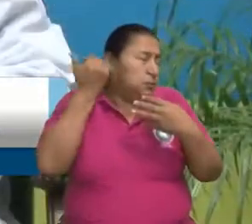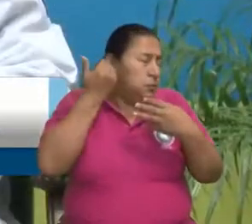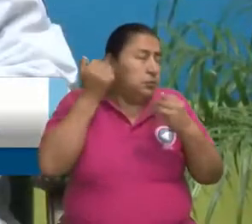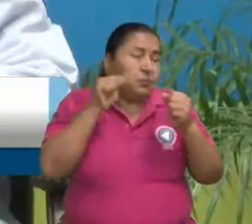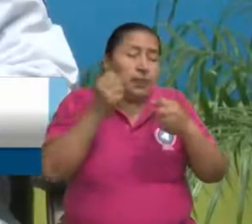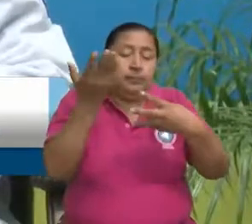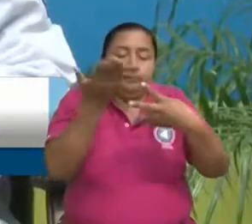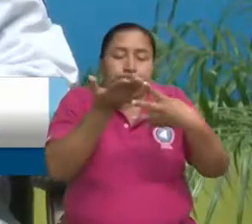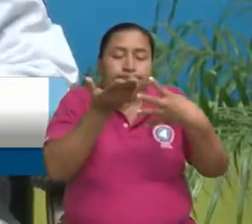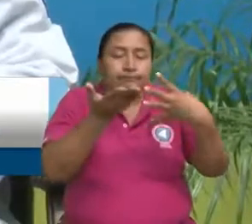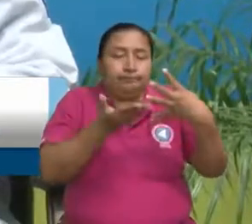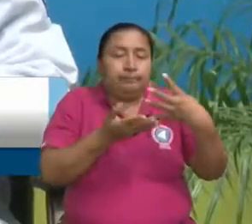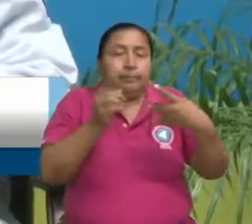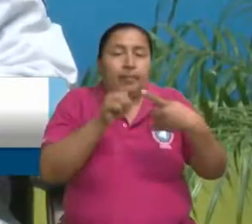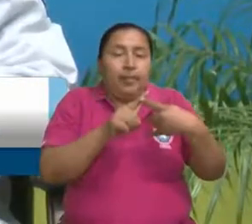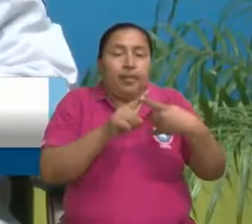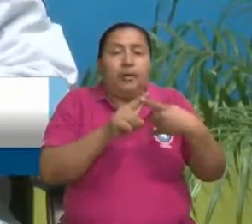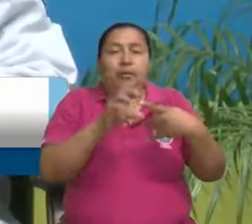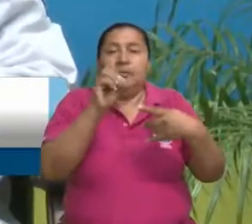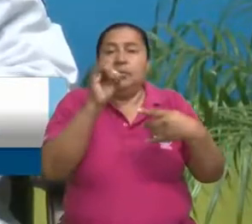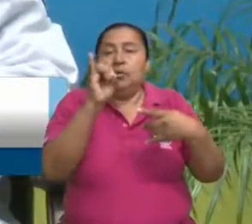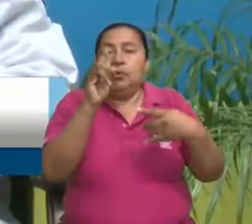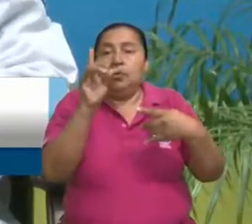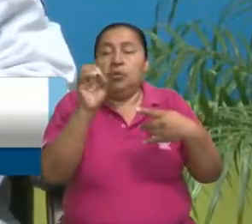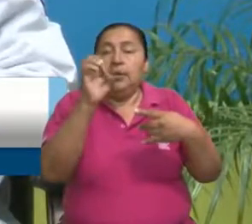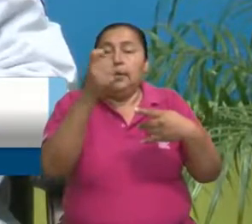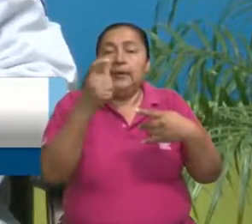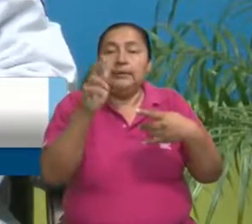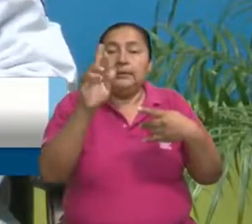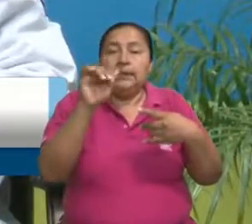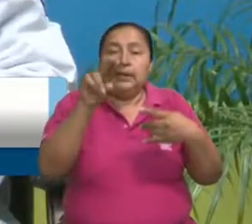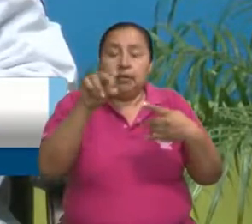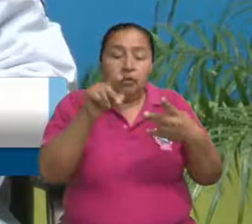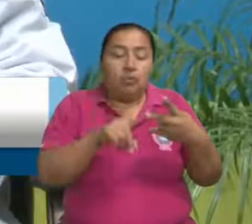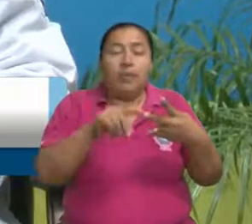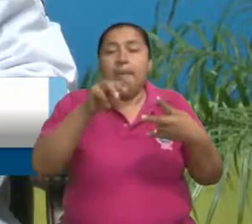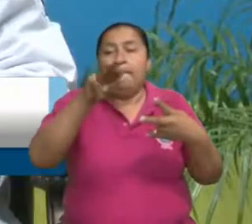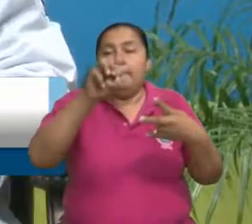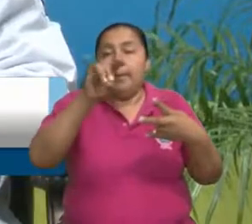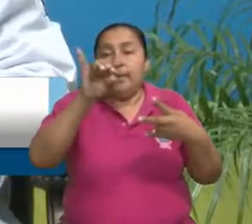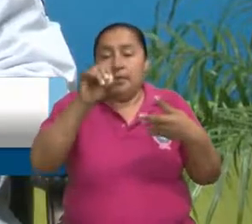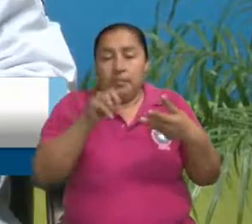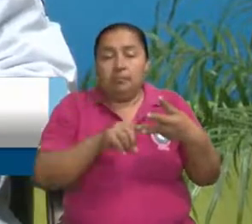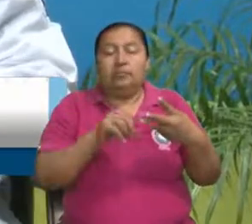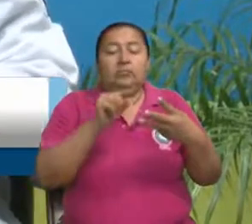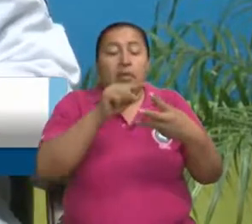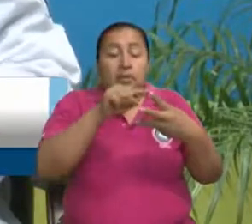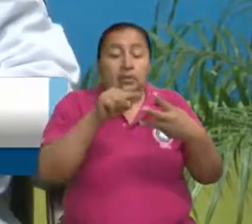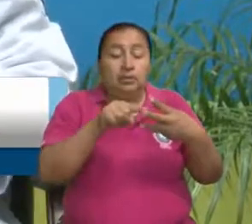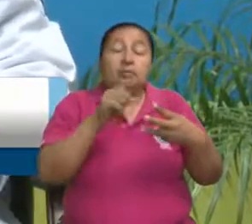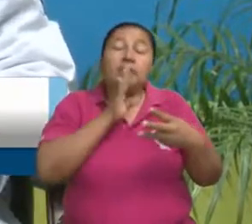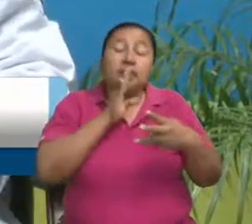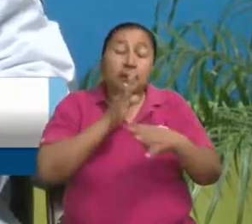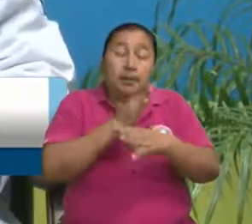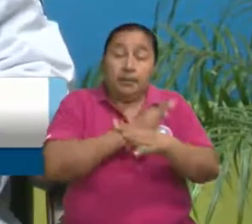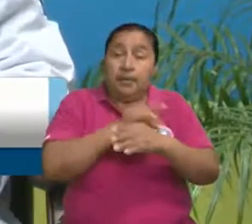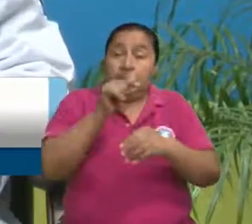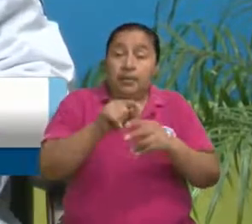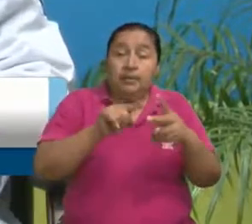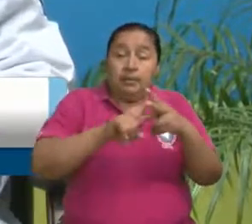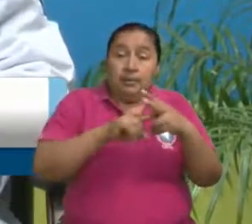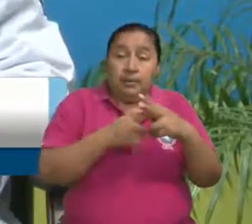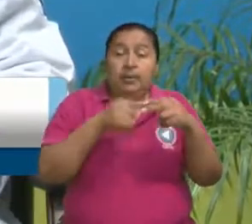en infecciones del oído externo e infecciones del oído medio. De la que estábamos hablando en un